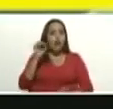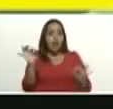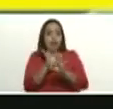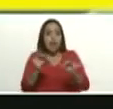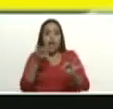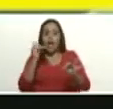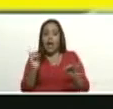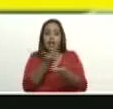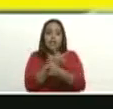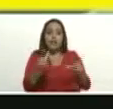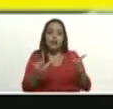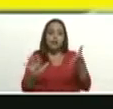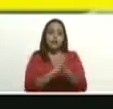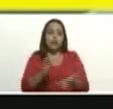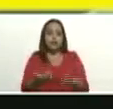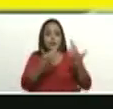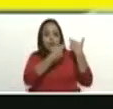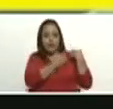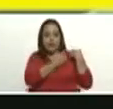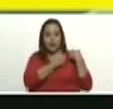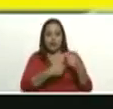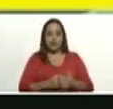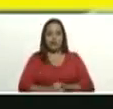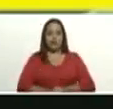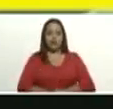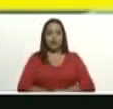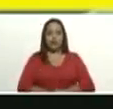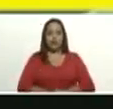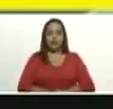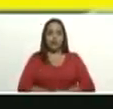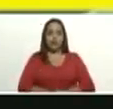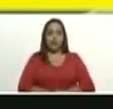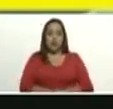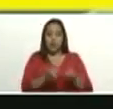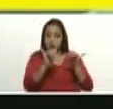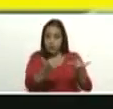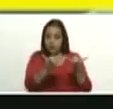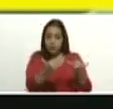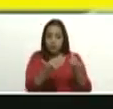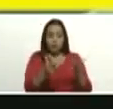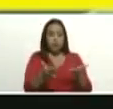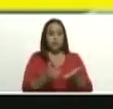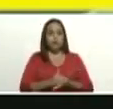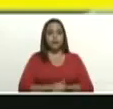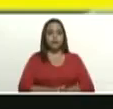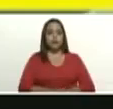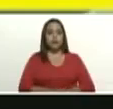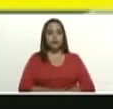está exento de responsabilidades. Y es donde